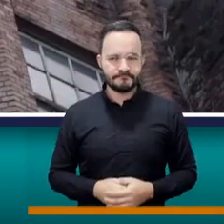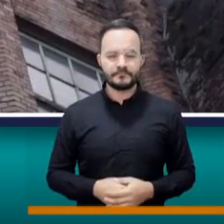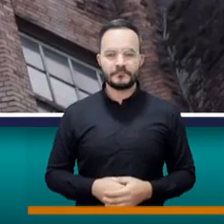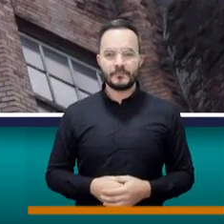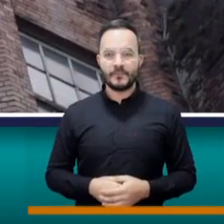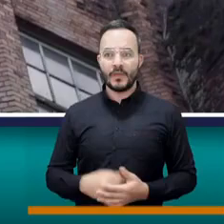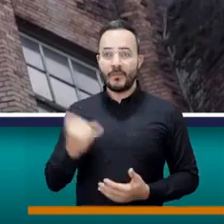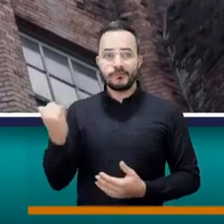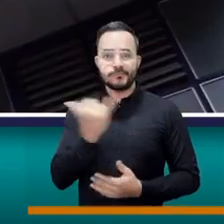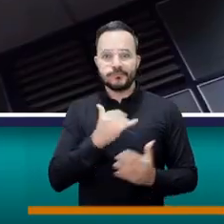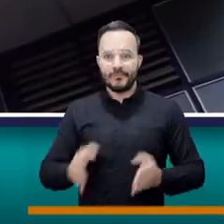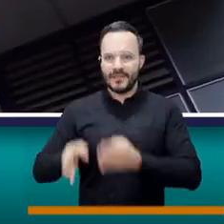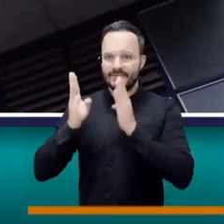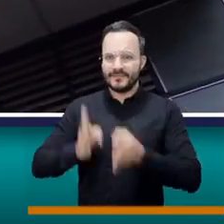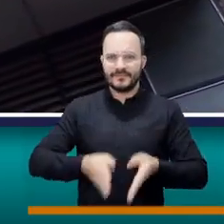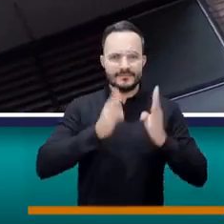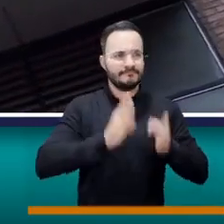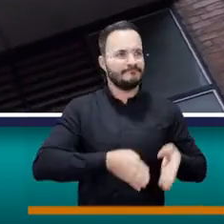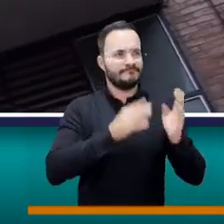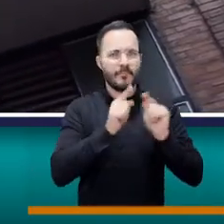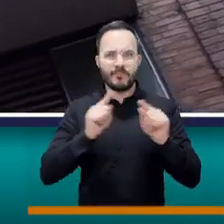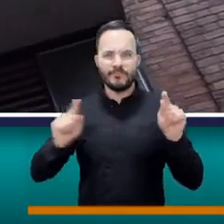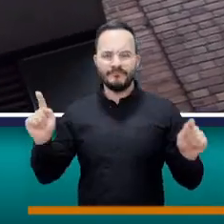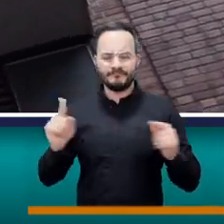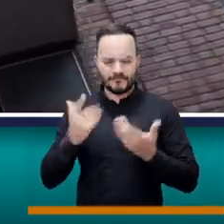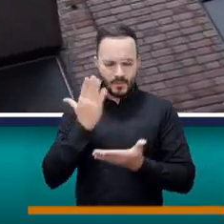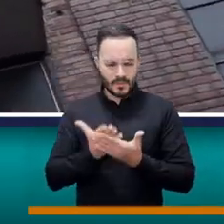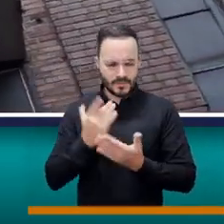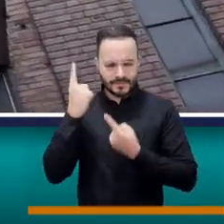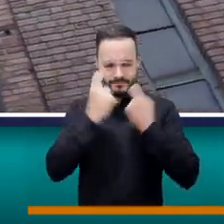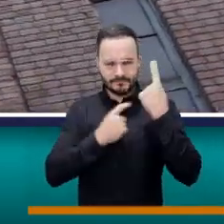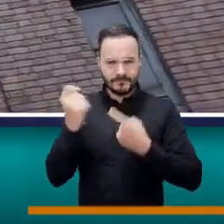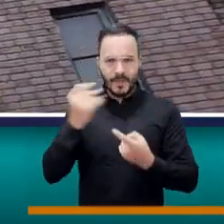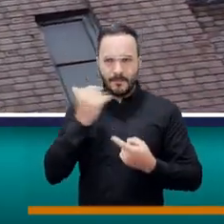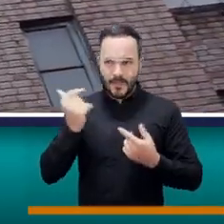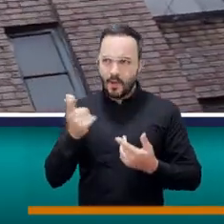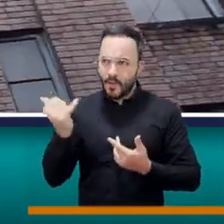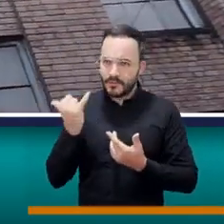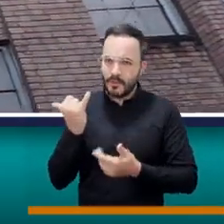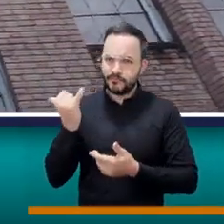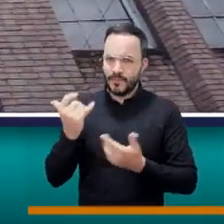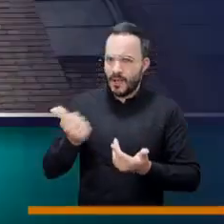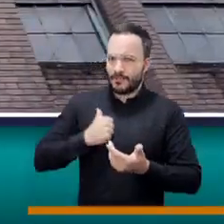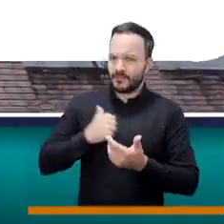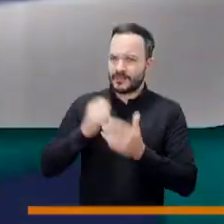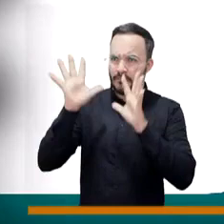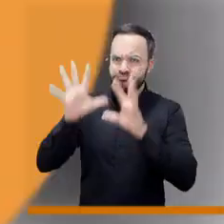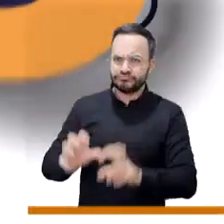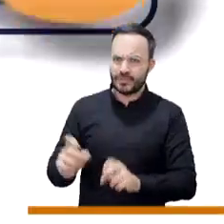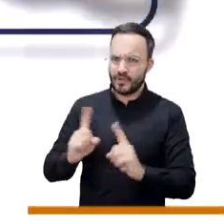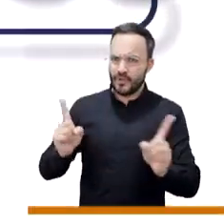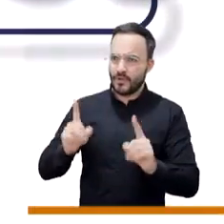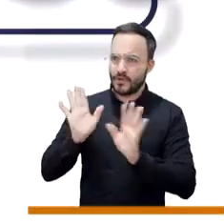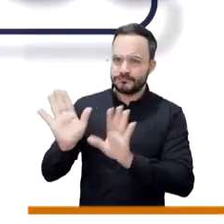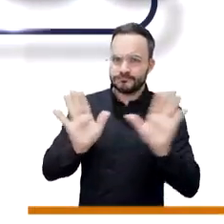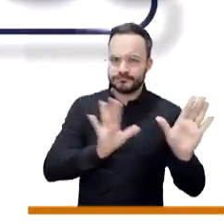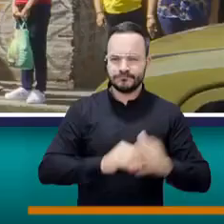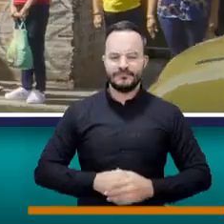Reciclar edificios para superar el déficit de vivienda en Medellín. La propuesta está en movimiento.